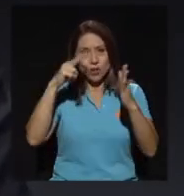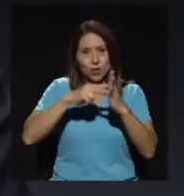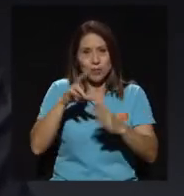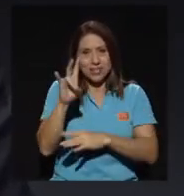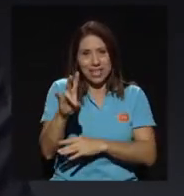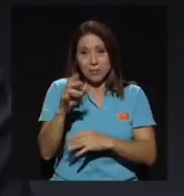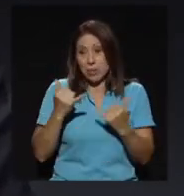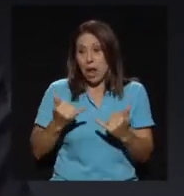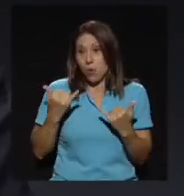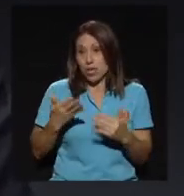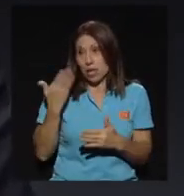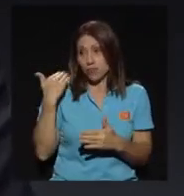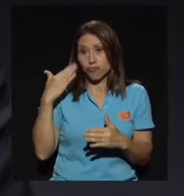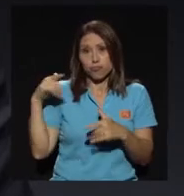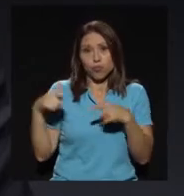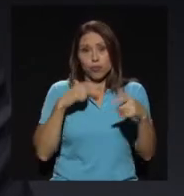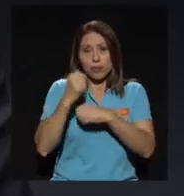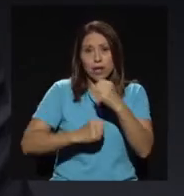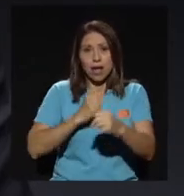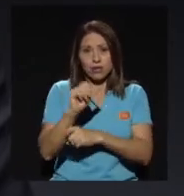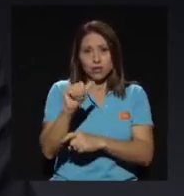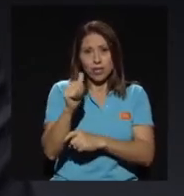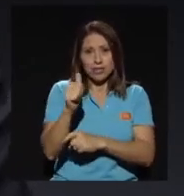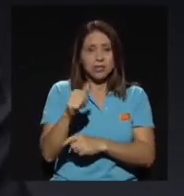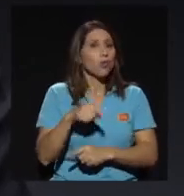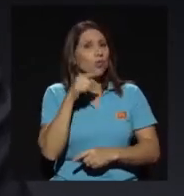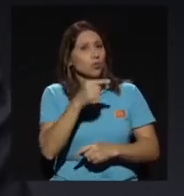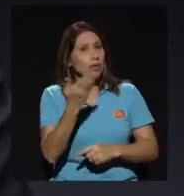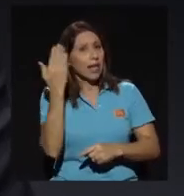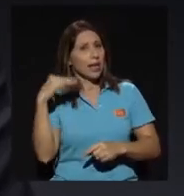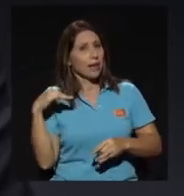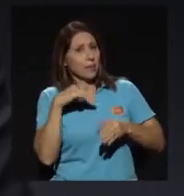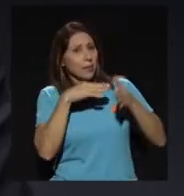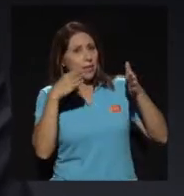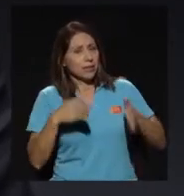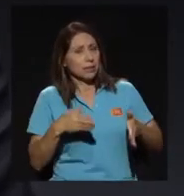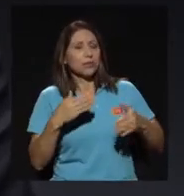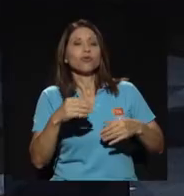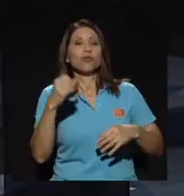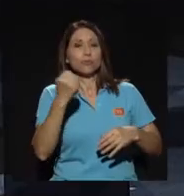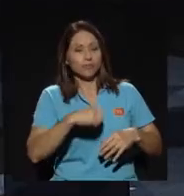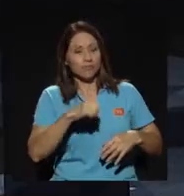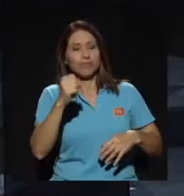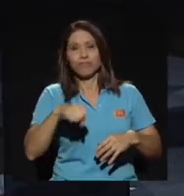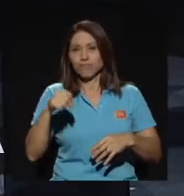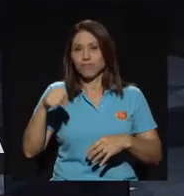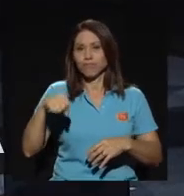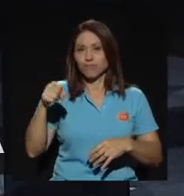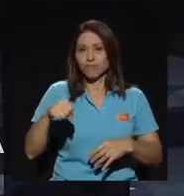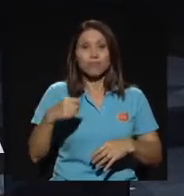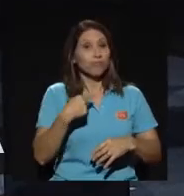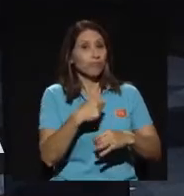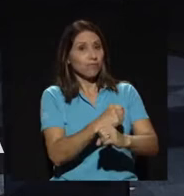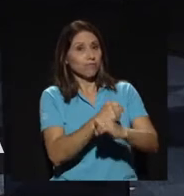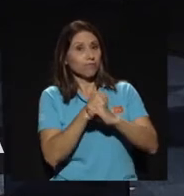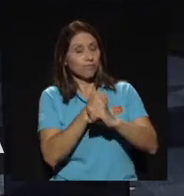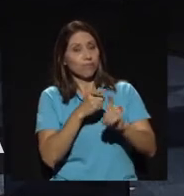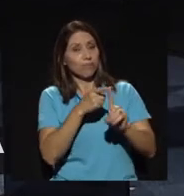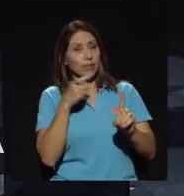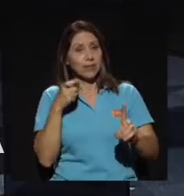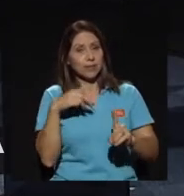que acabamos de cumplir en la tercera ministro ponderó si a mí me dio y estoy seguro que desde el ministerio